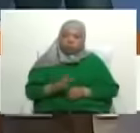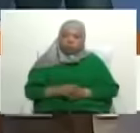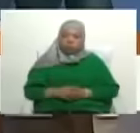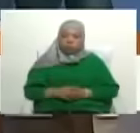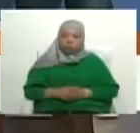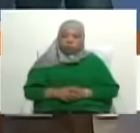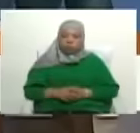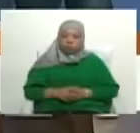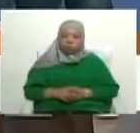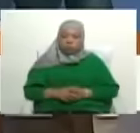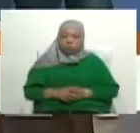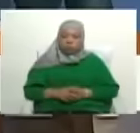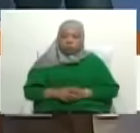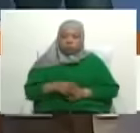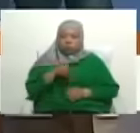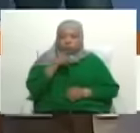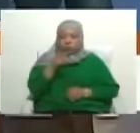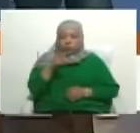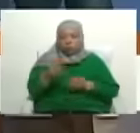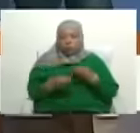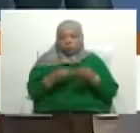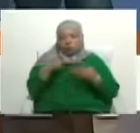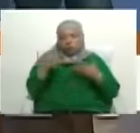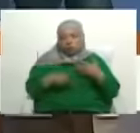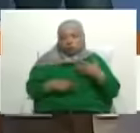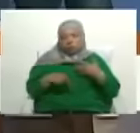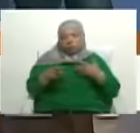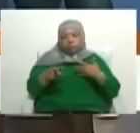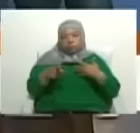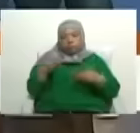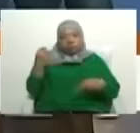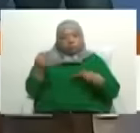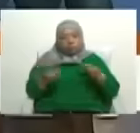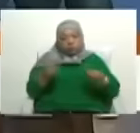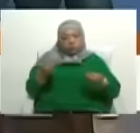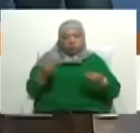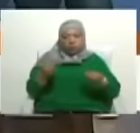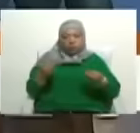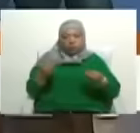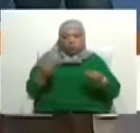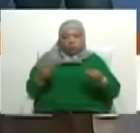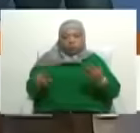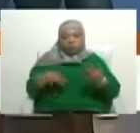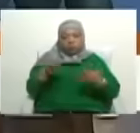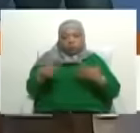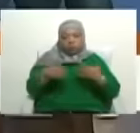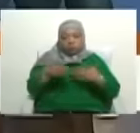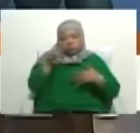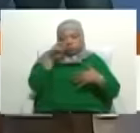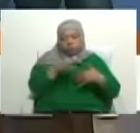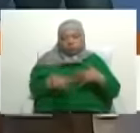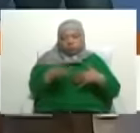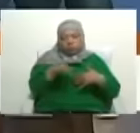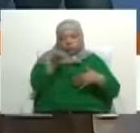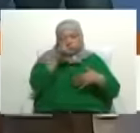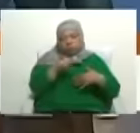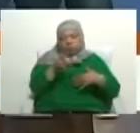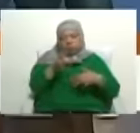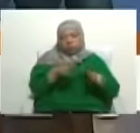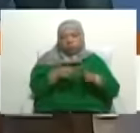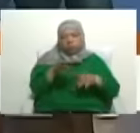Les arde demasiado. Porque ese era el plan de ellos. Ellos aspiraban llegar al año